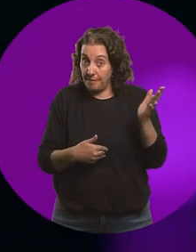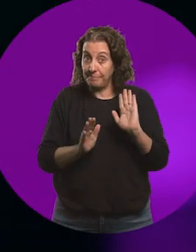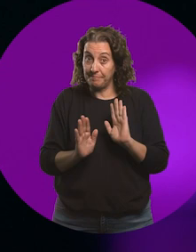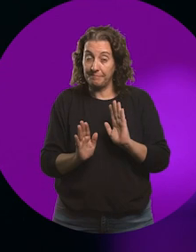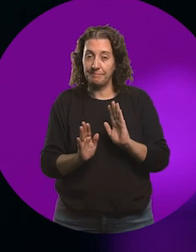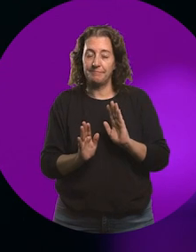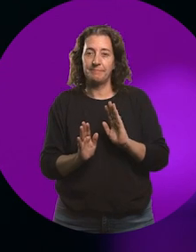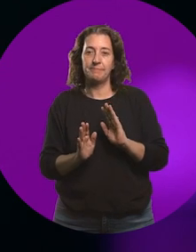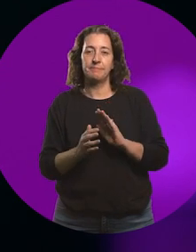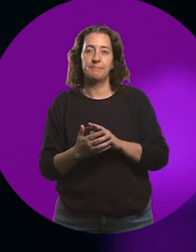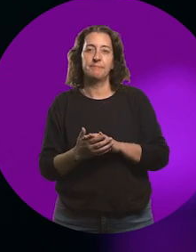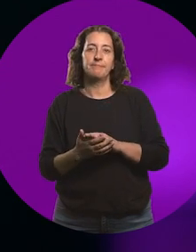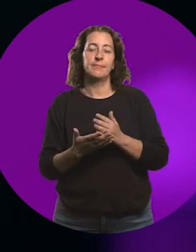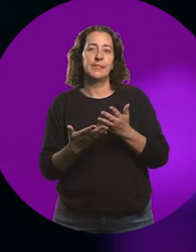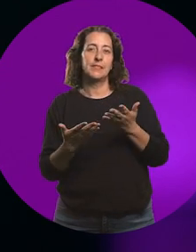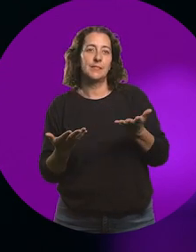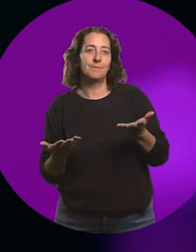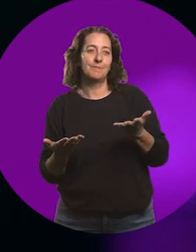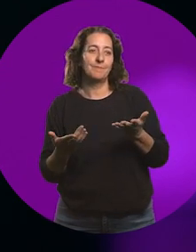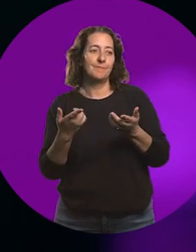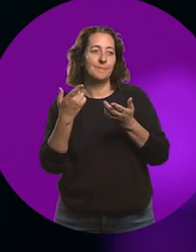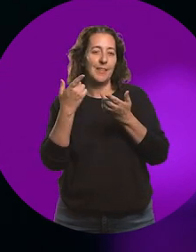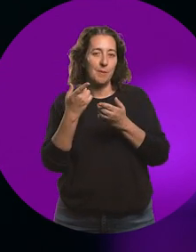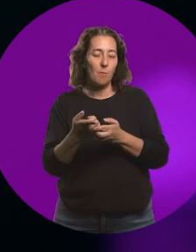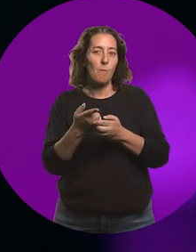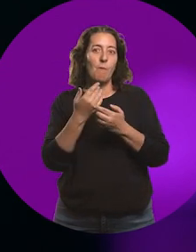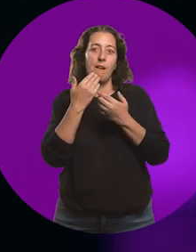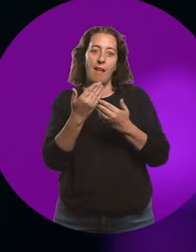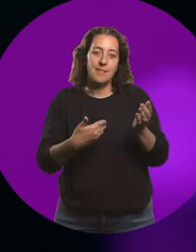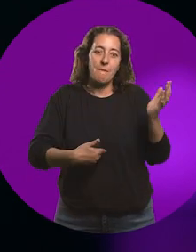que eso le abrió muchas puertas.